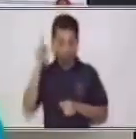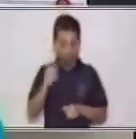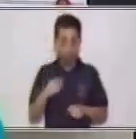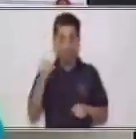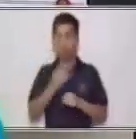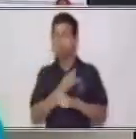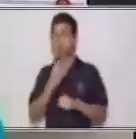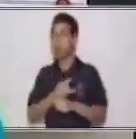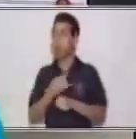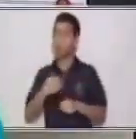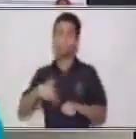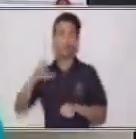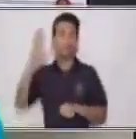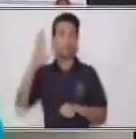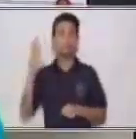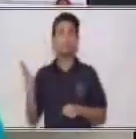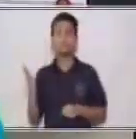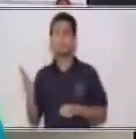usar más